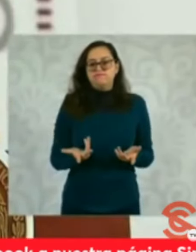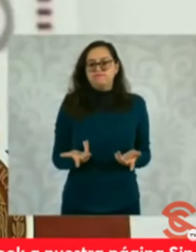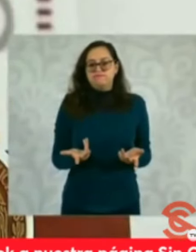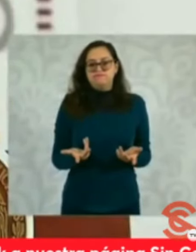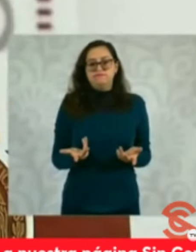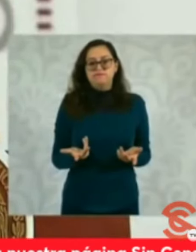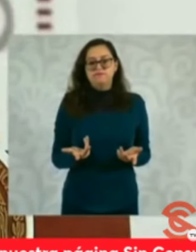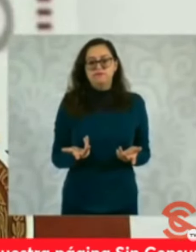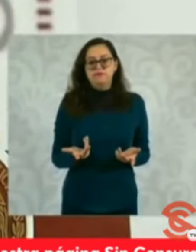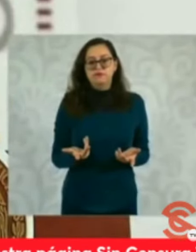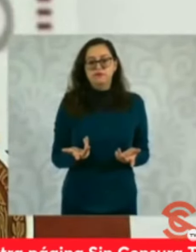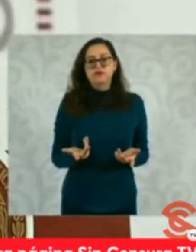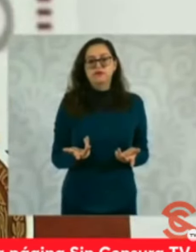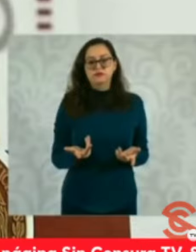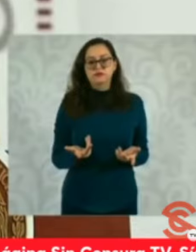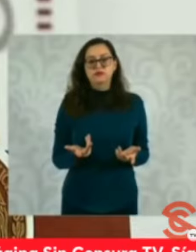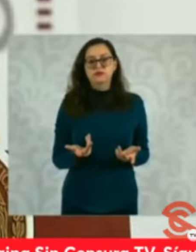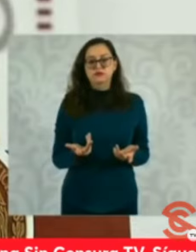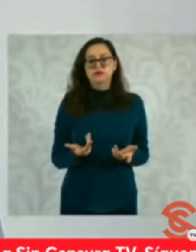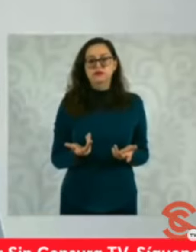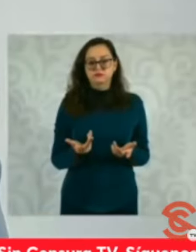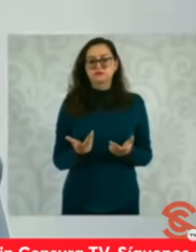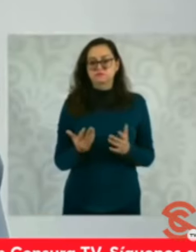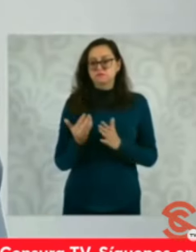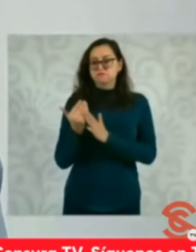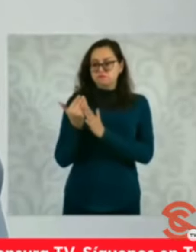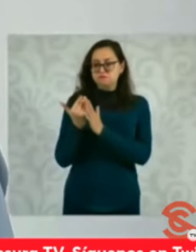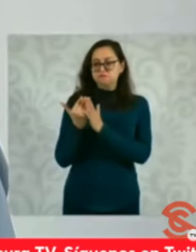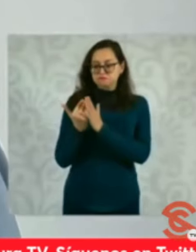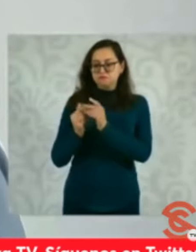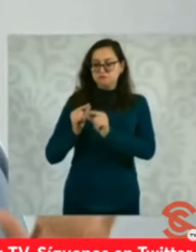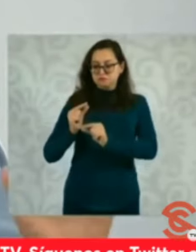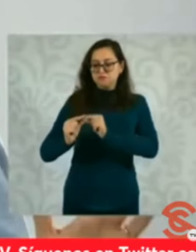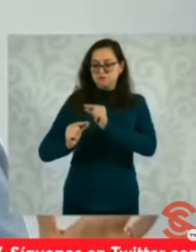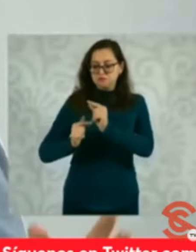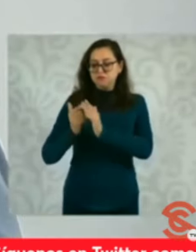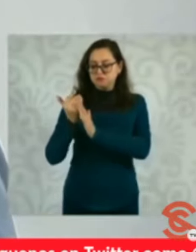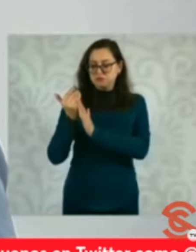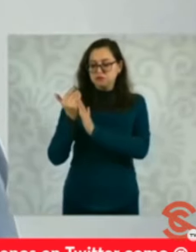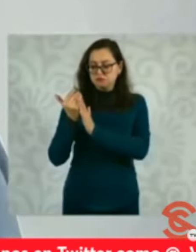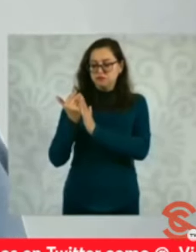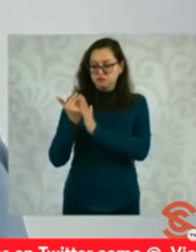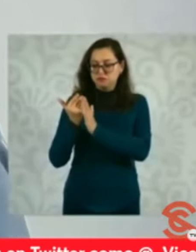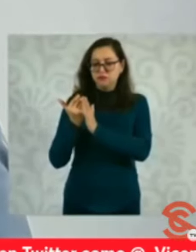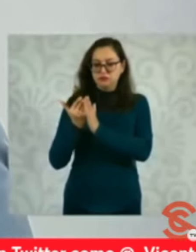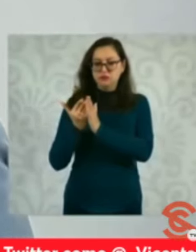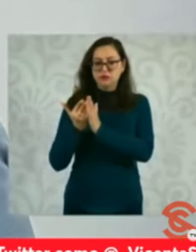va a haber una reducción importante y, como se dice, los mercados van a